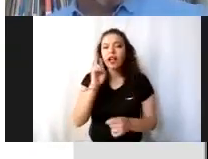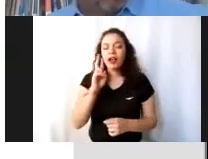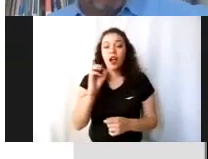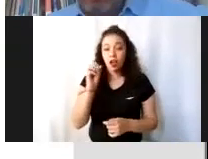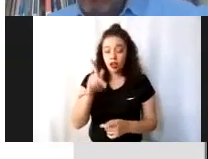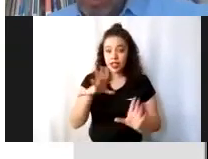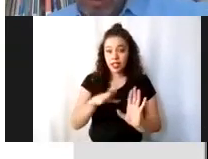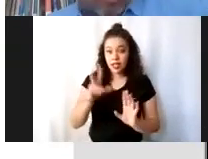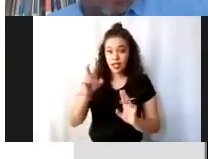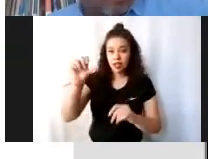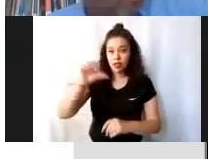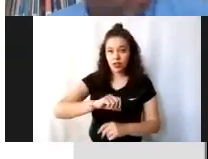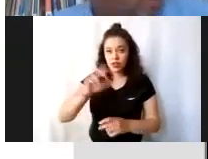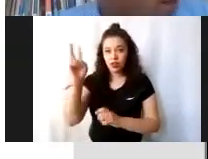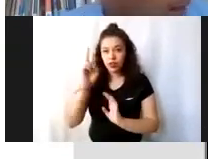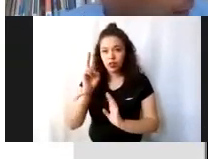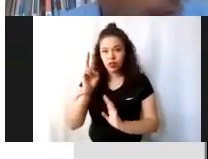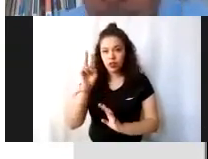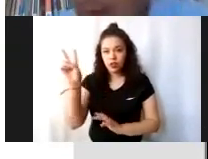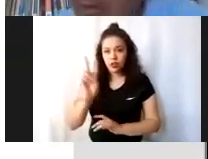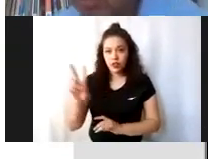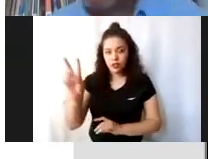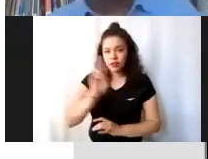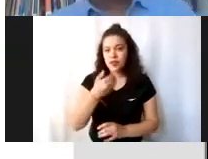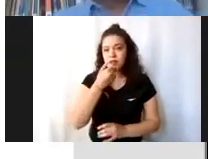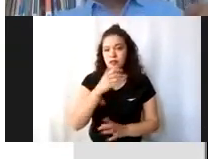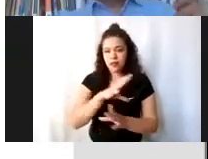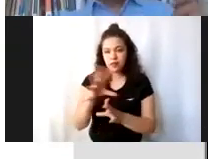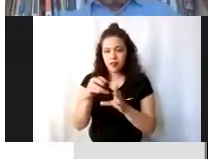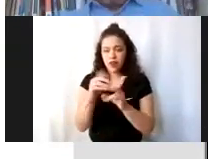de terminar el día viernes de manera compleja.